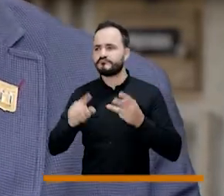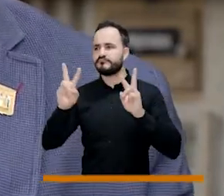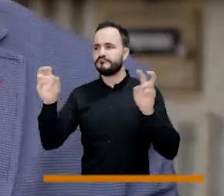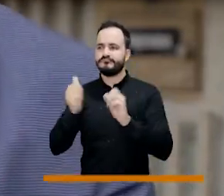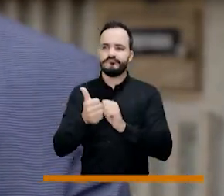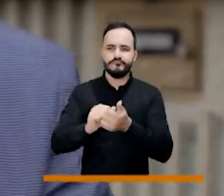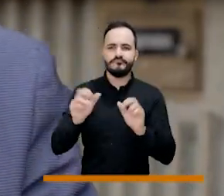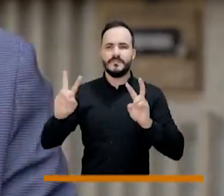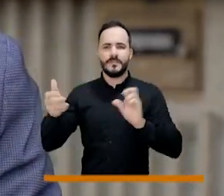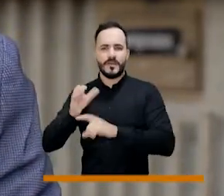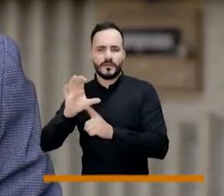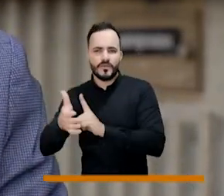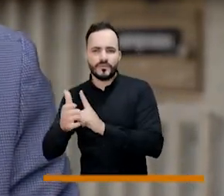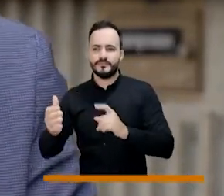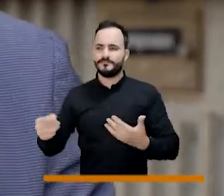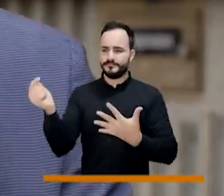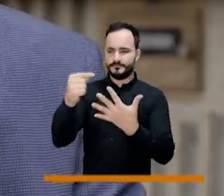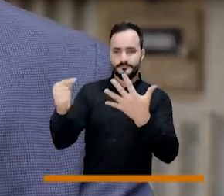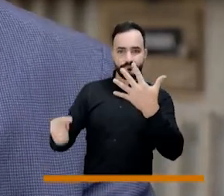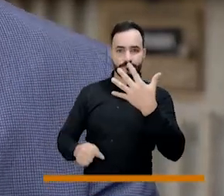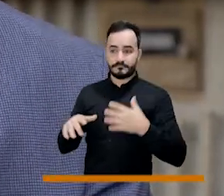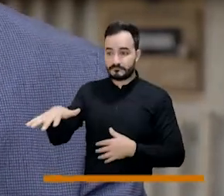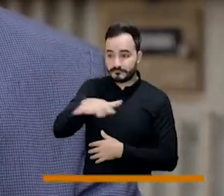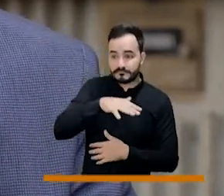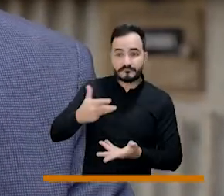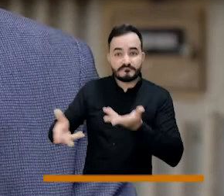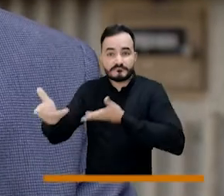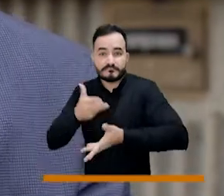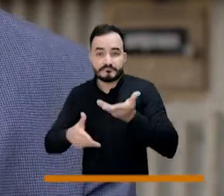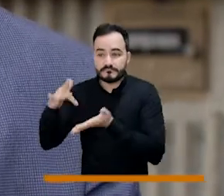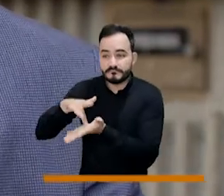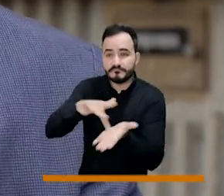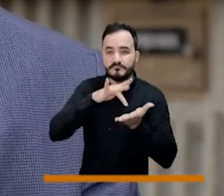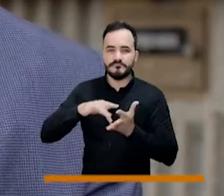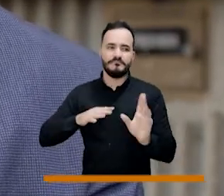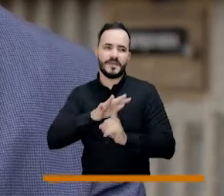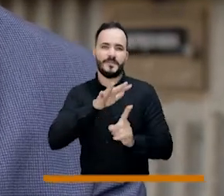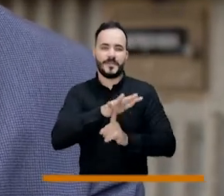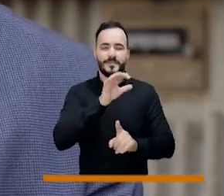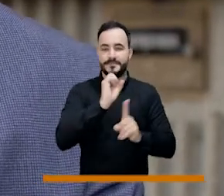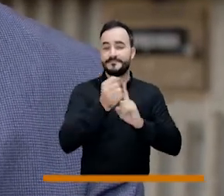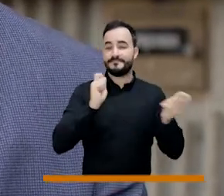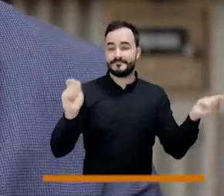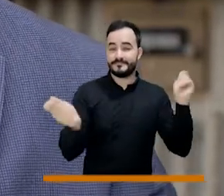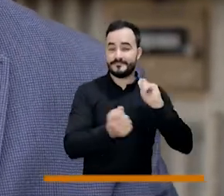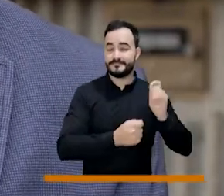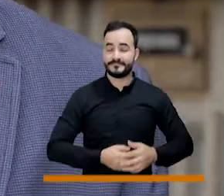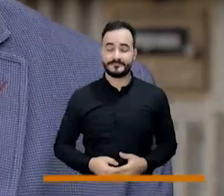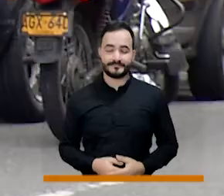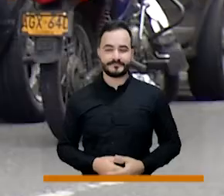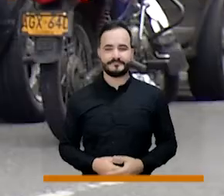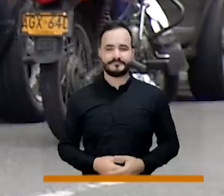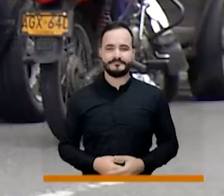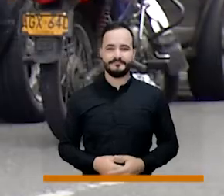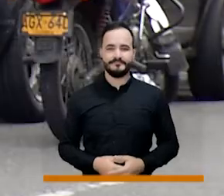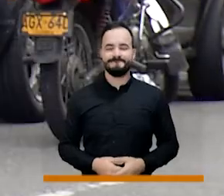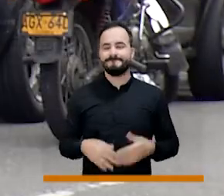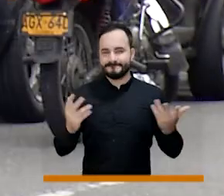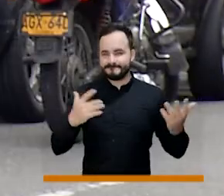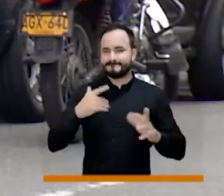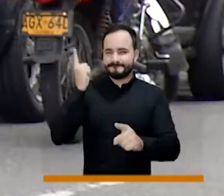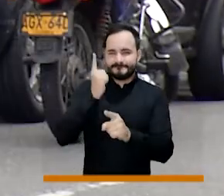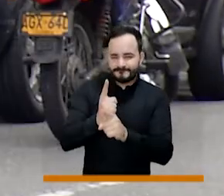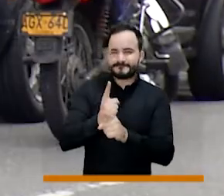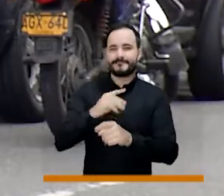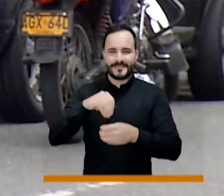el deporte, desde la cultura, desde lo ambiental, y ahí hemos podido encontrar ese tejido que va llevando a esa transformación social. Pues a propósito de